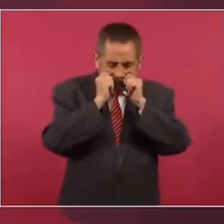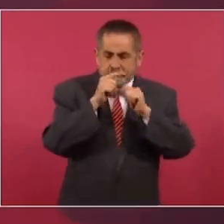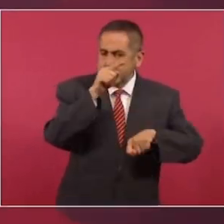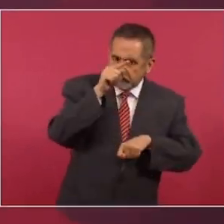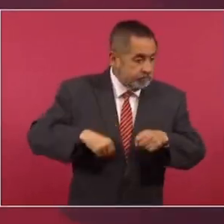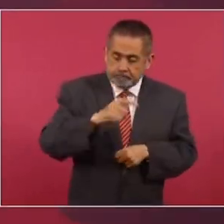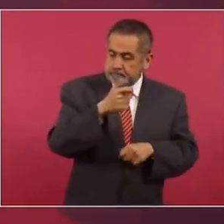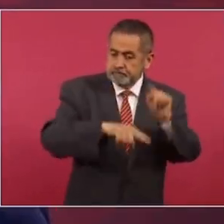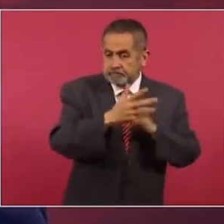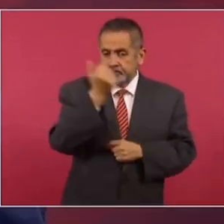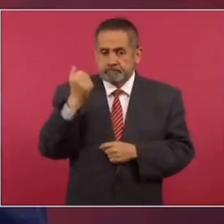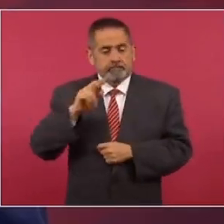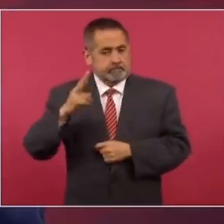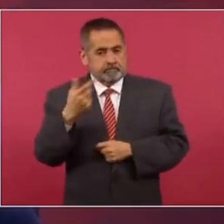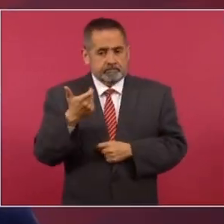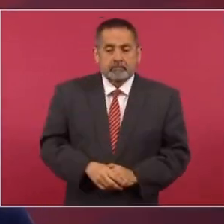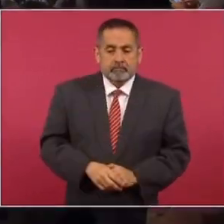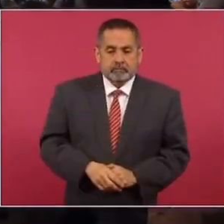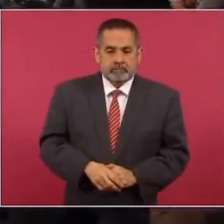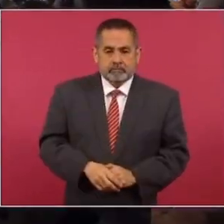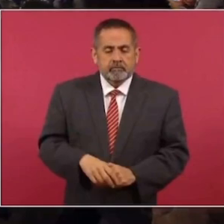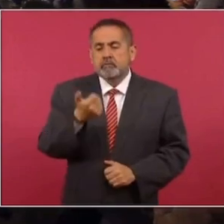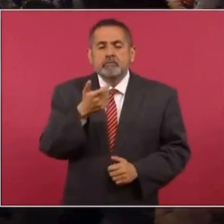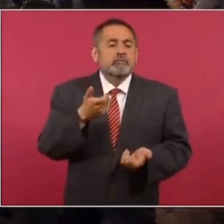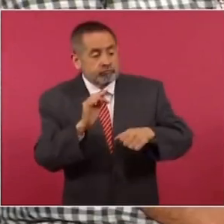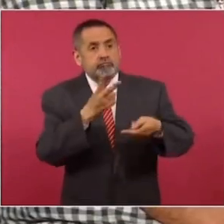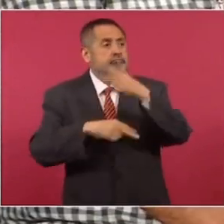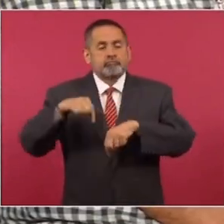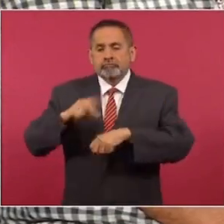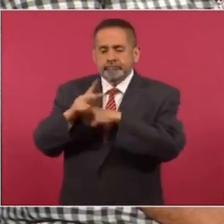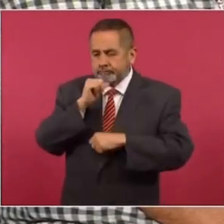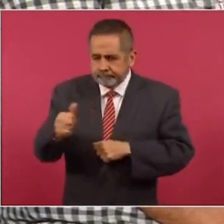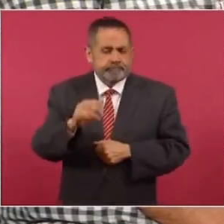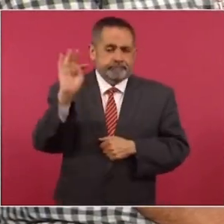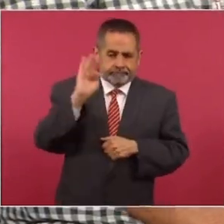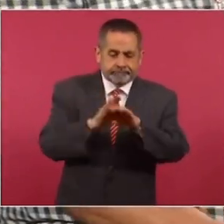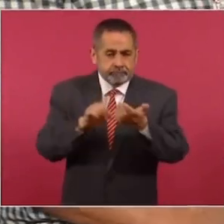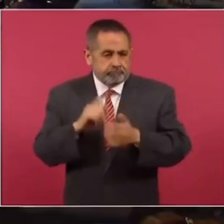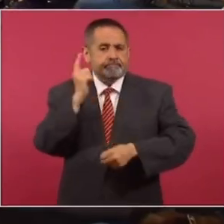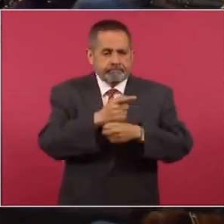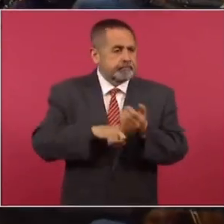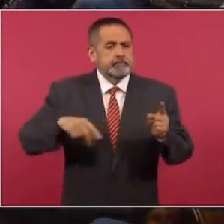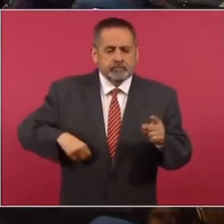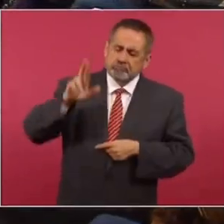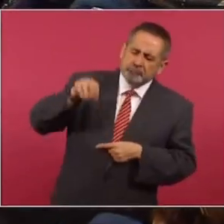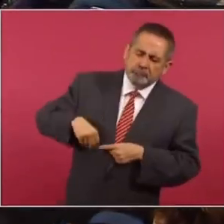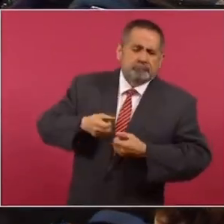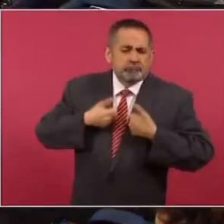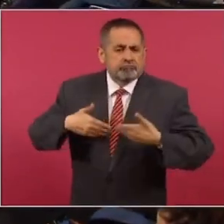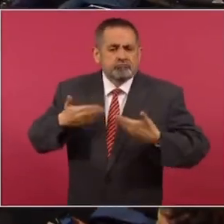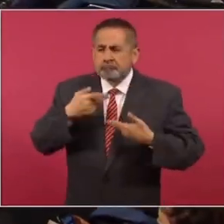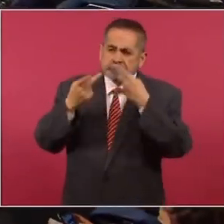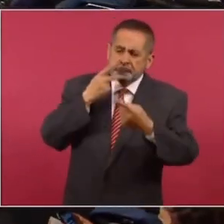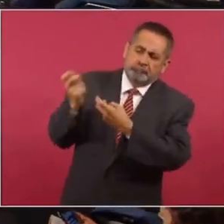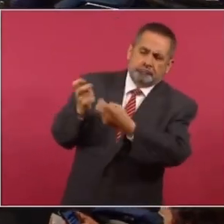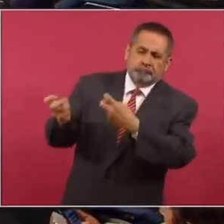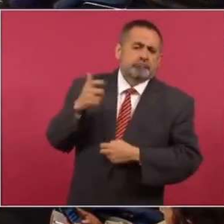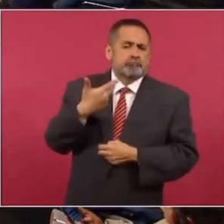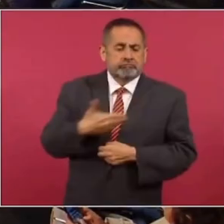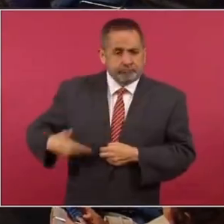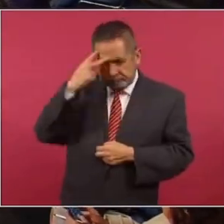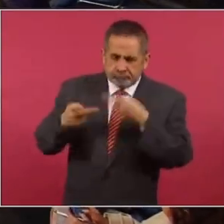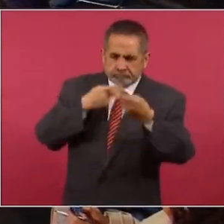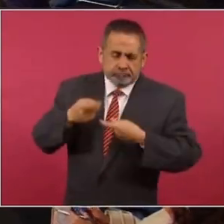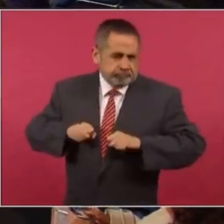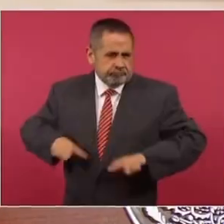cabo en Estados Unidos, nos tienen que devolver el dinero, sea la cantidad que sea. En caso de que fuera así y que se acreditara como culpable y pudiera empezar a hablar a lo mejor de expresidentes en México, ¿también se tomarían en cuenta